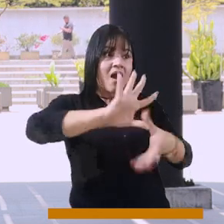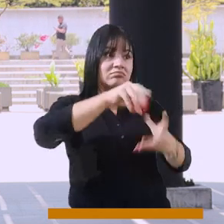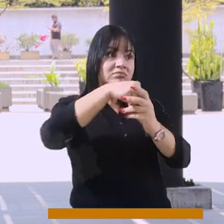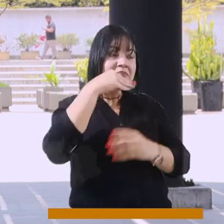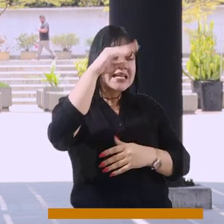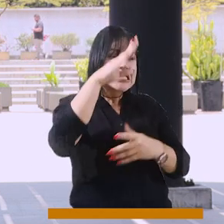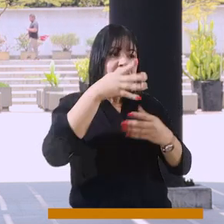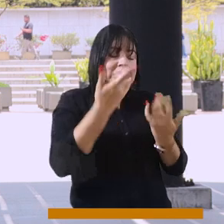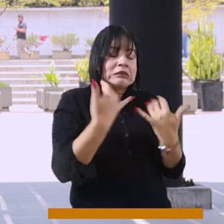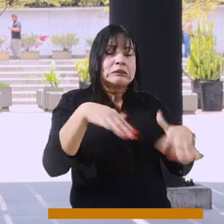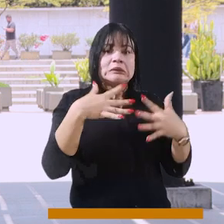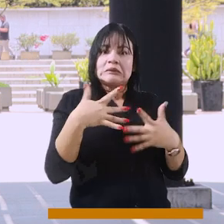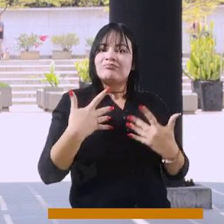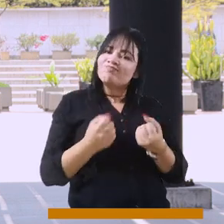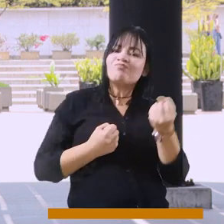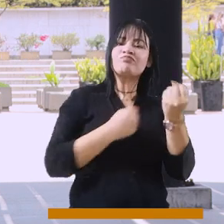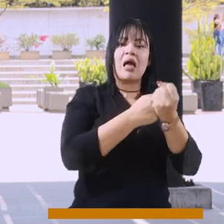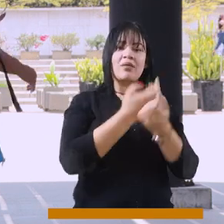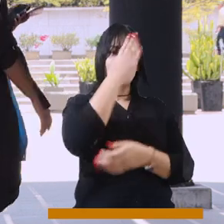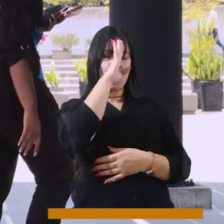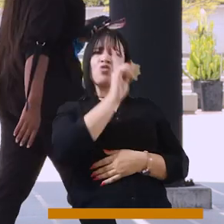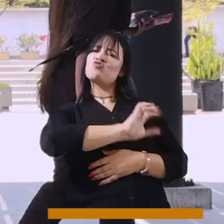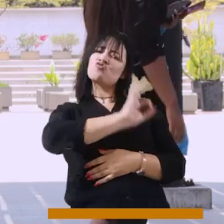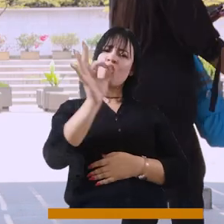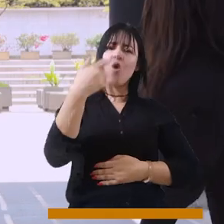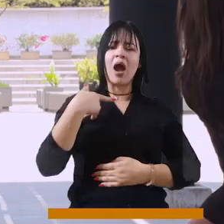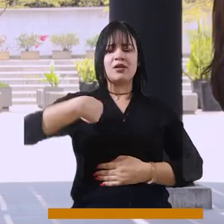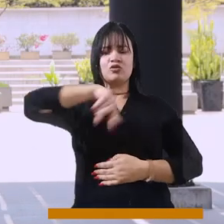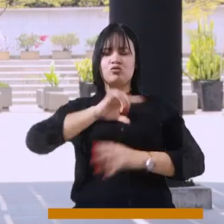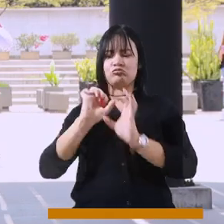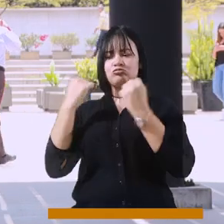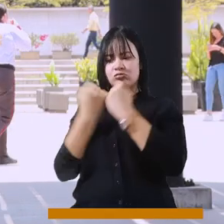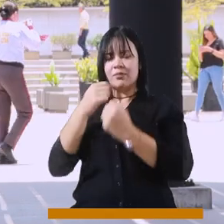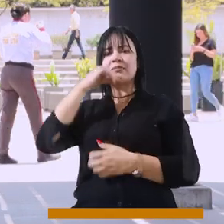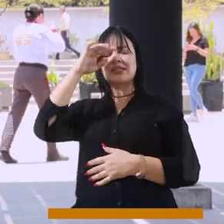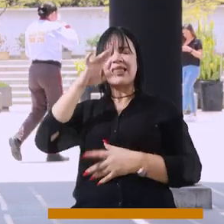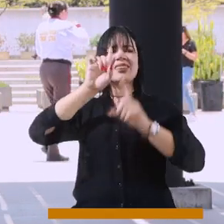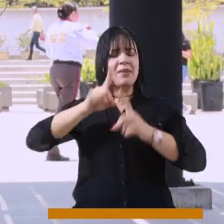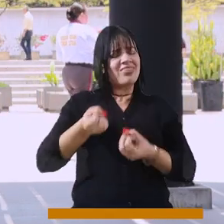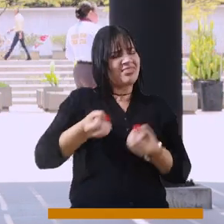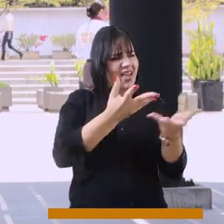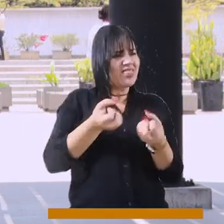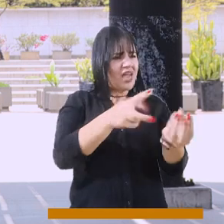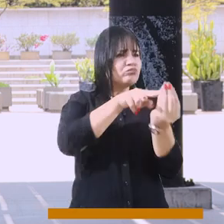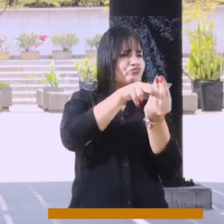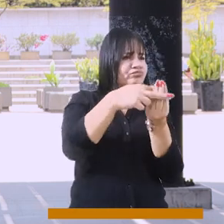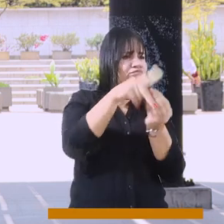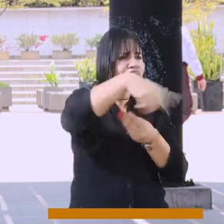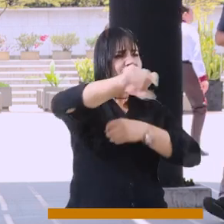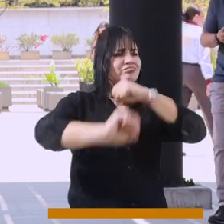local si tenemos la posibilidad de comprar hecho en Medellín no lo dudemos que nosotros como institucionalidad y como consejo de Medellín También estamos entregando